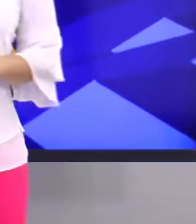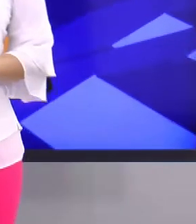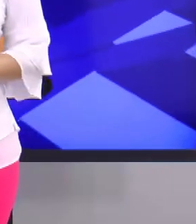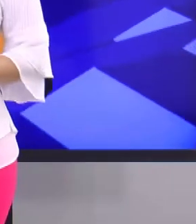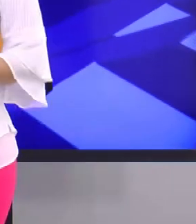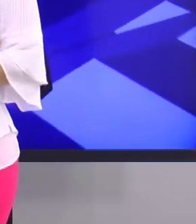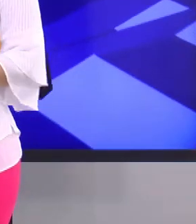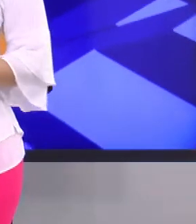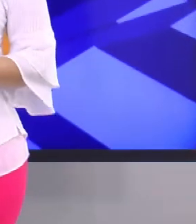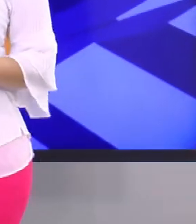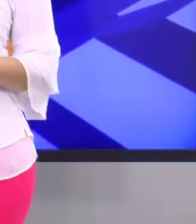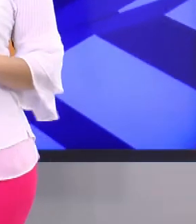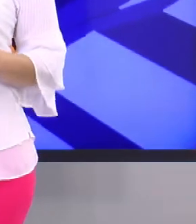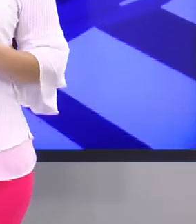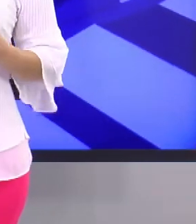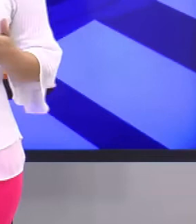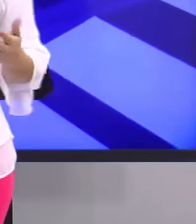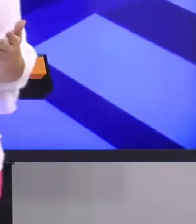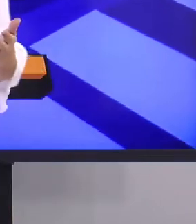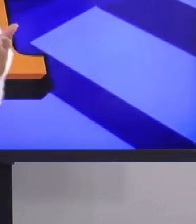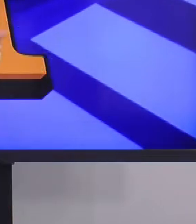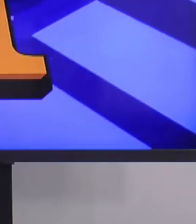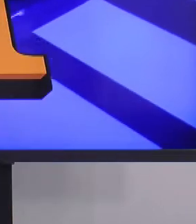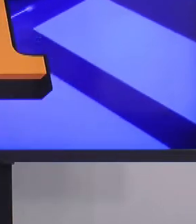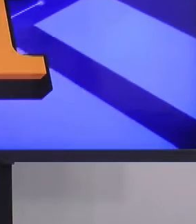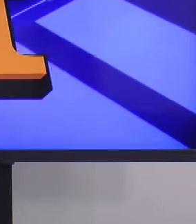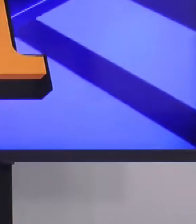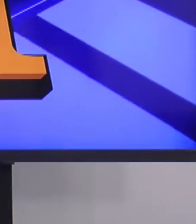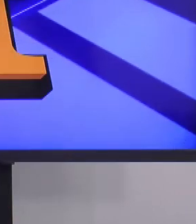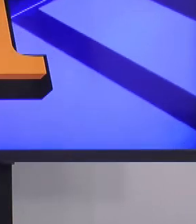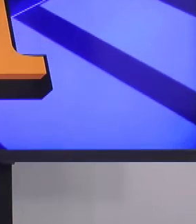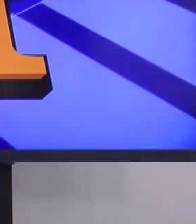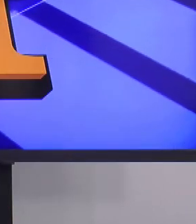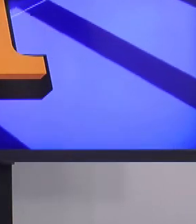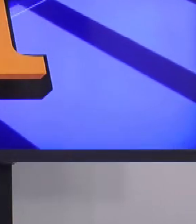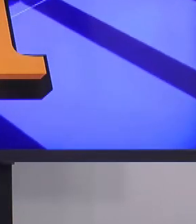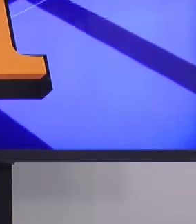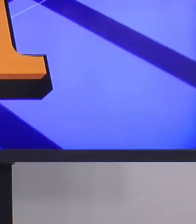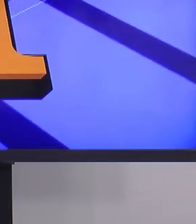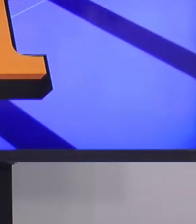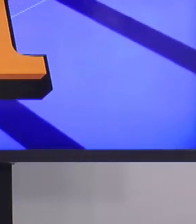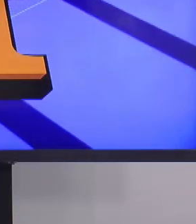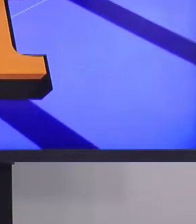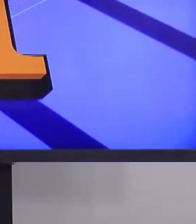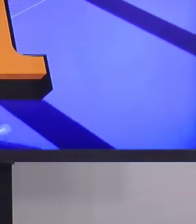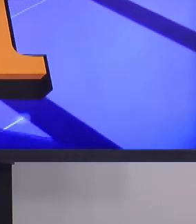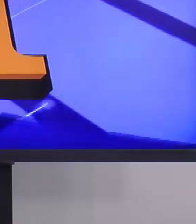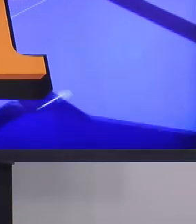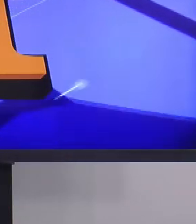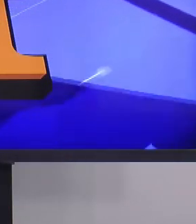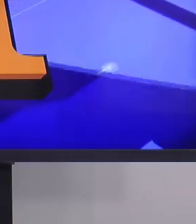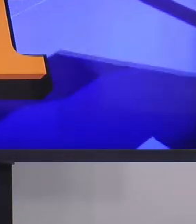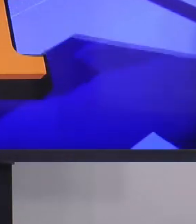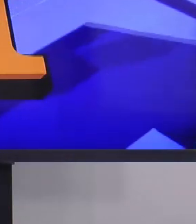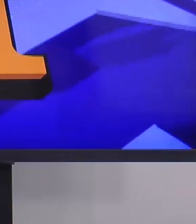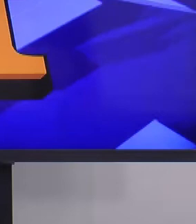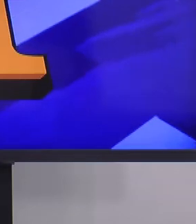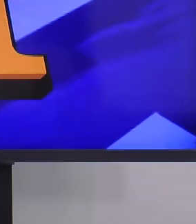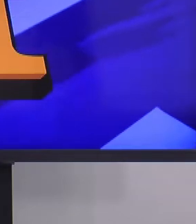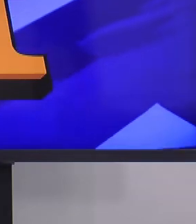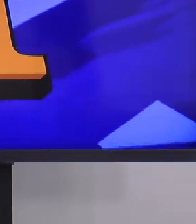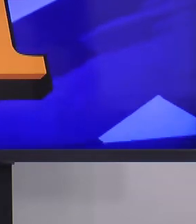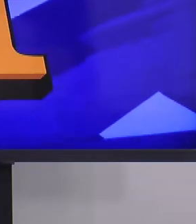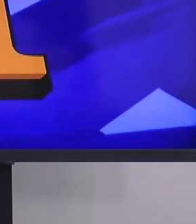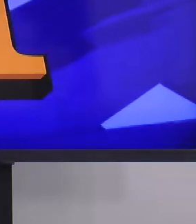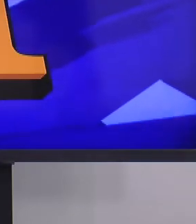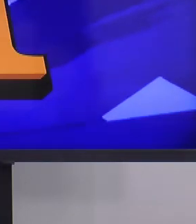Población adulta mayor en Barranca Bermeja comienza a recibir sus subsidios por parte del Gobierno Nacional, que en Barranca Bermeja está a cargo de la Secretaría